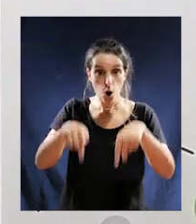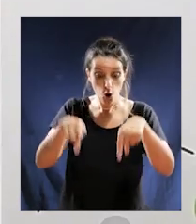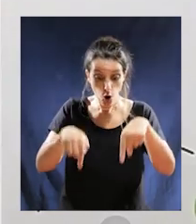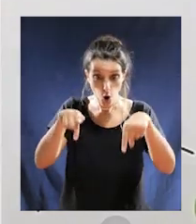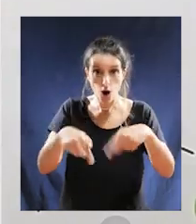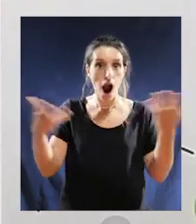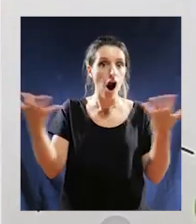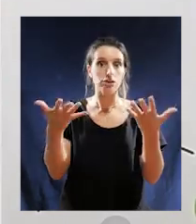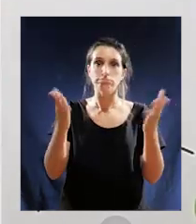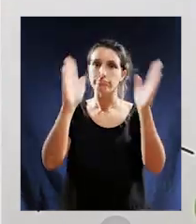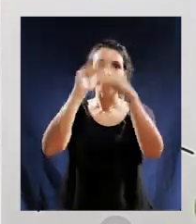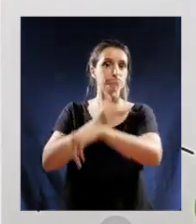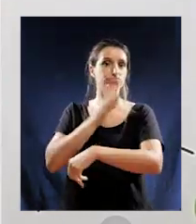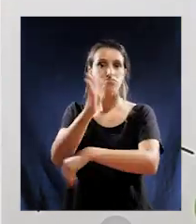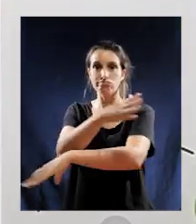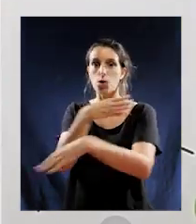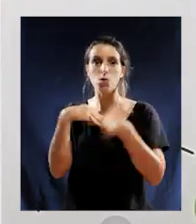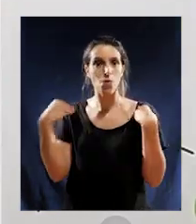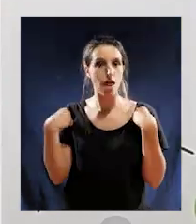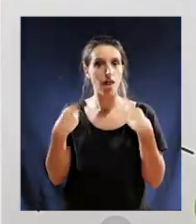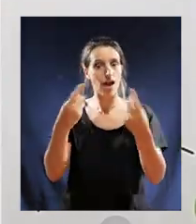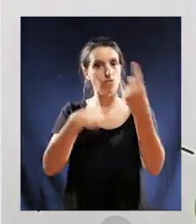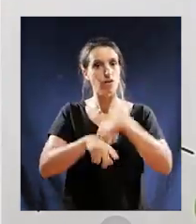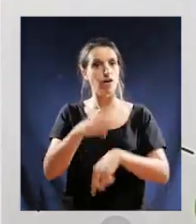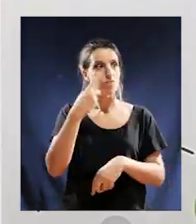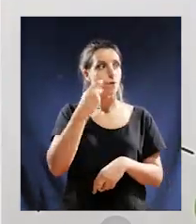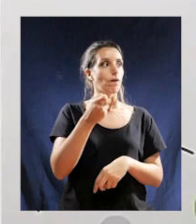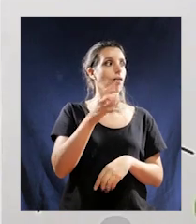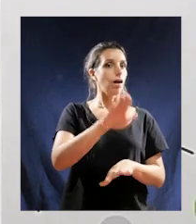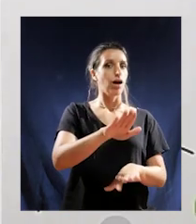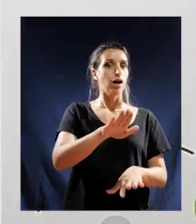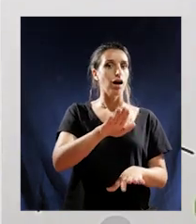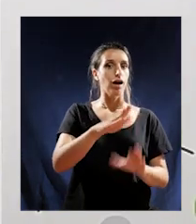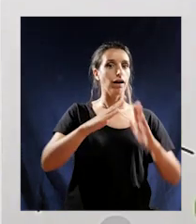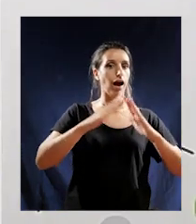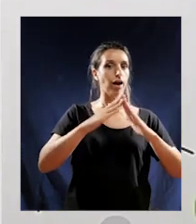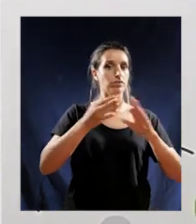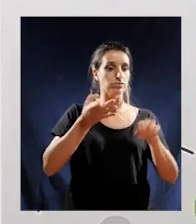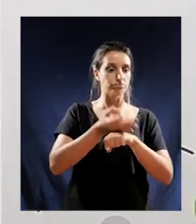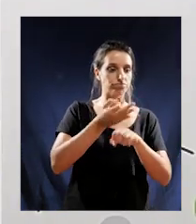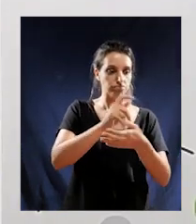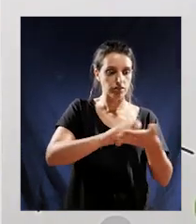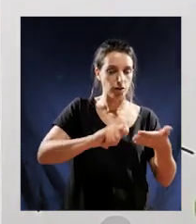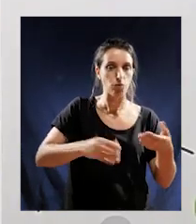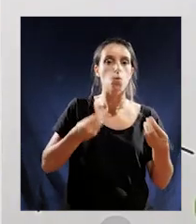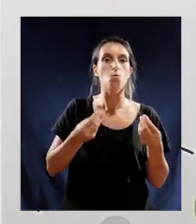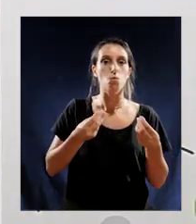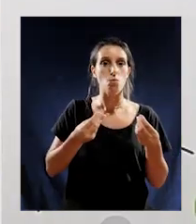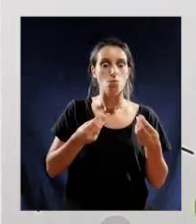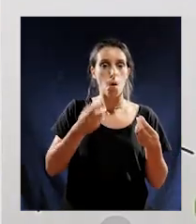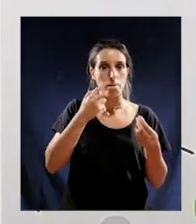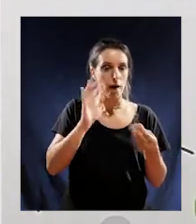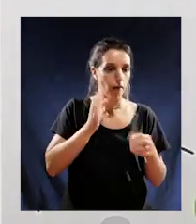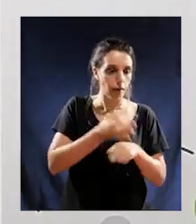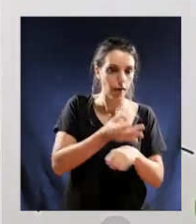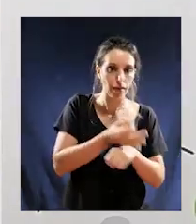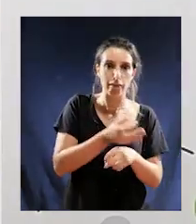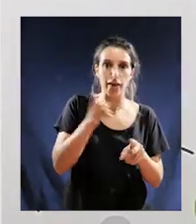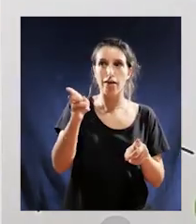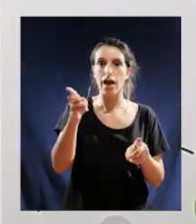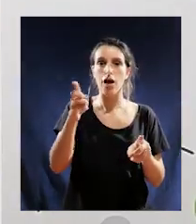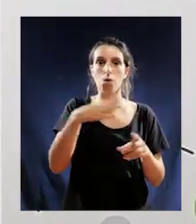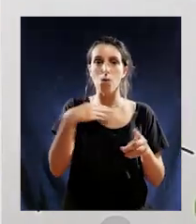podemos valorar el aporte que esto hace no solamente desde el punto de vista académico estamos